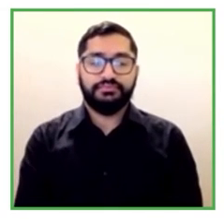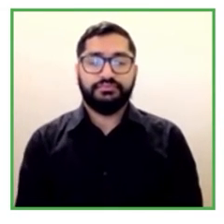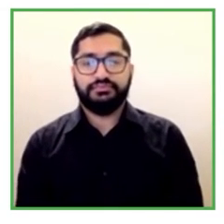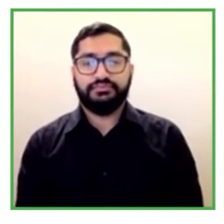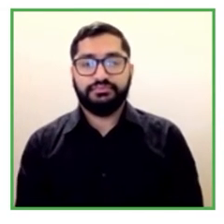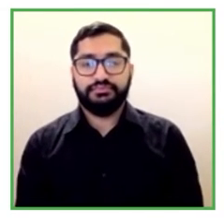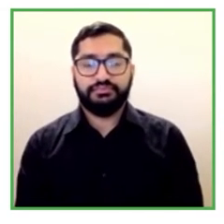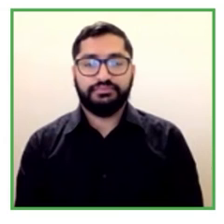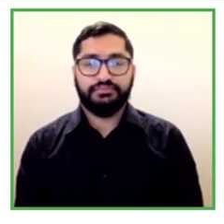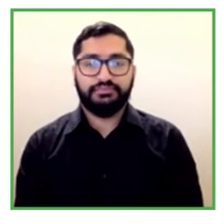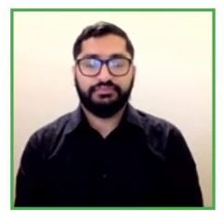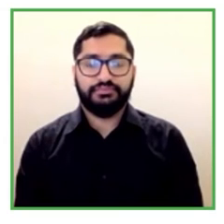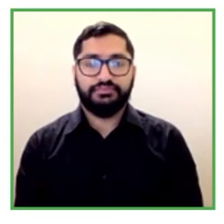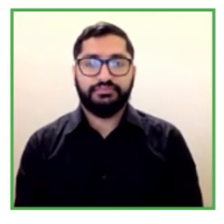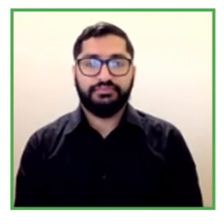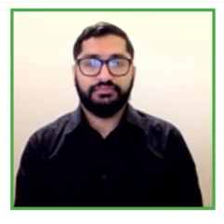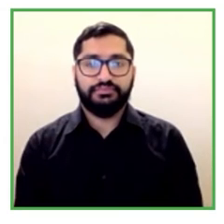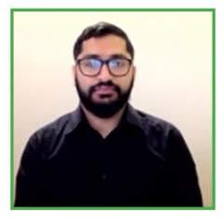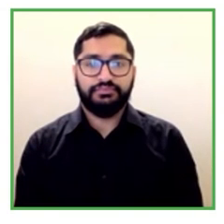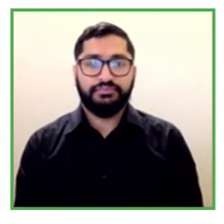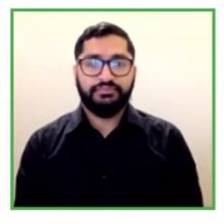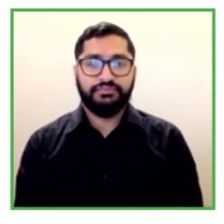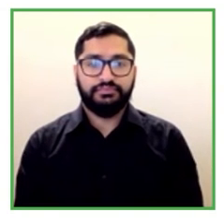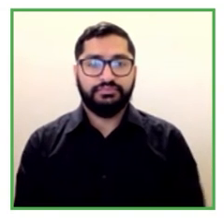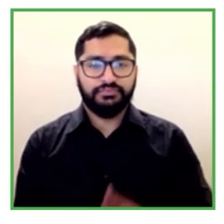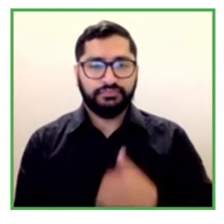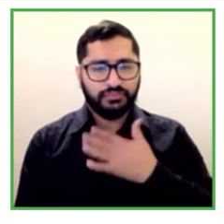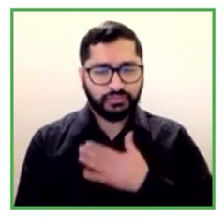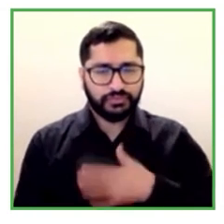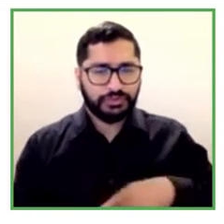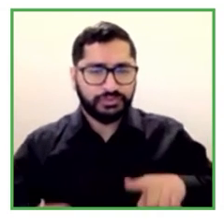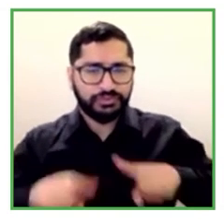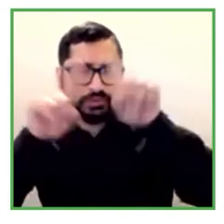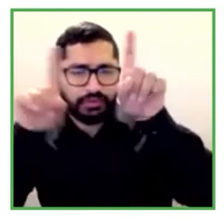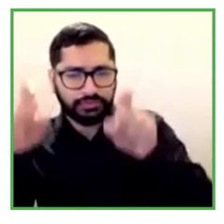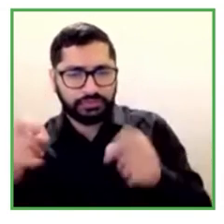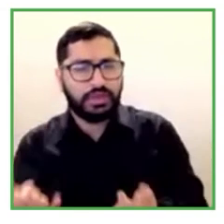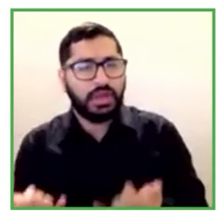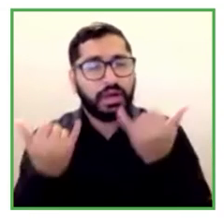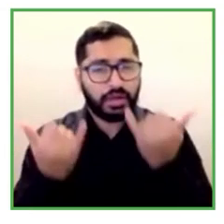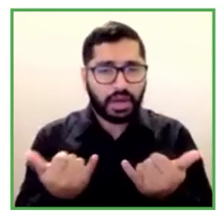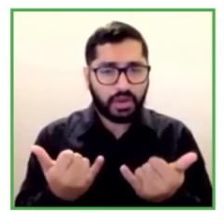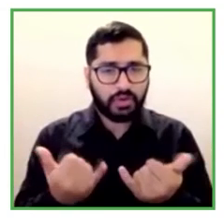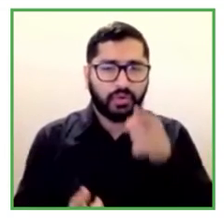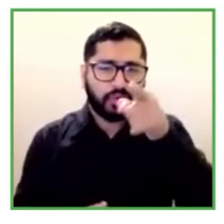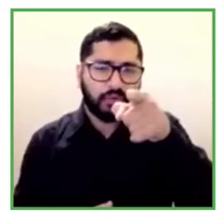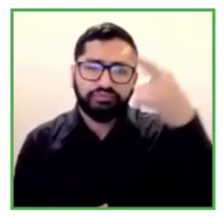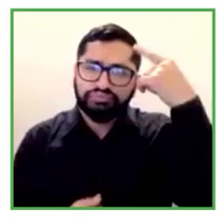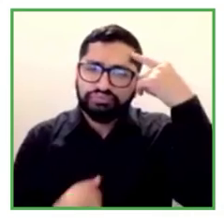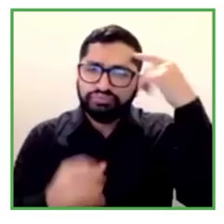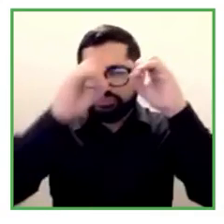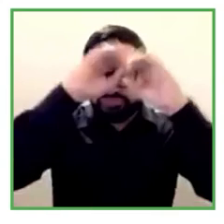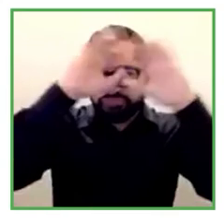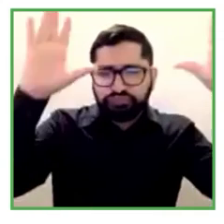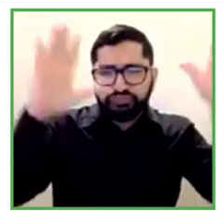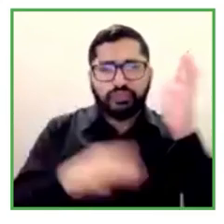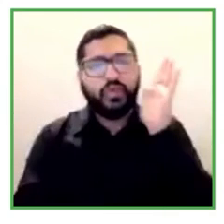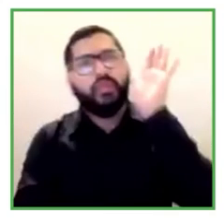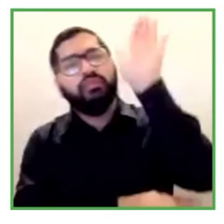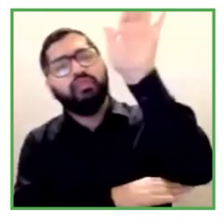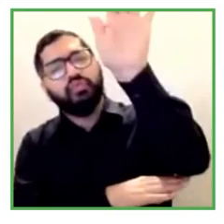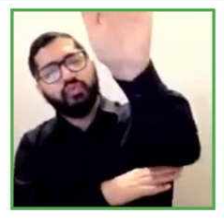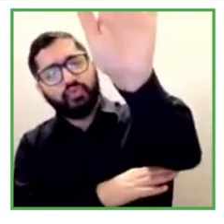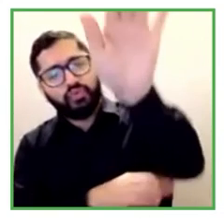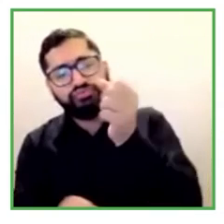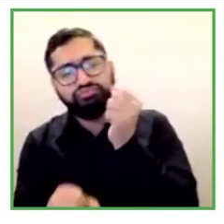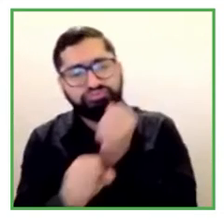Me gustaría preguntarte ahora sobre tus predicciones del futuro del trabajo, Katia. Sí, bueno, ha sido muy desafiante